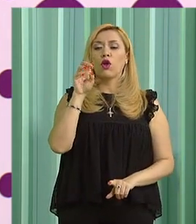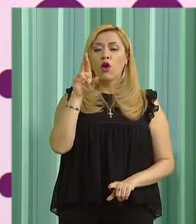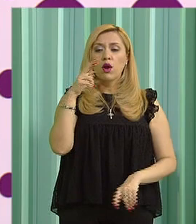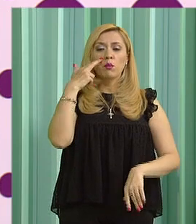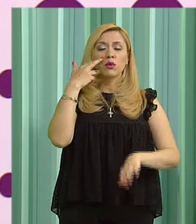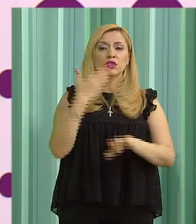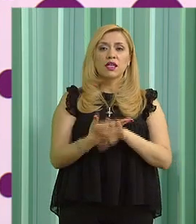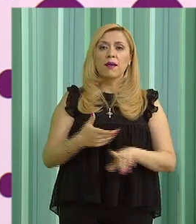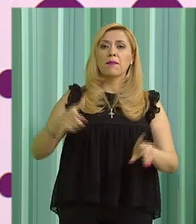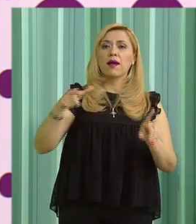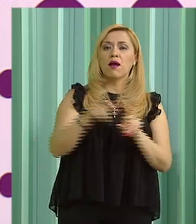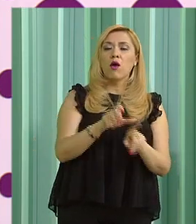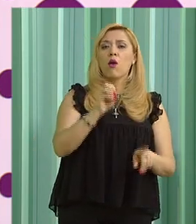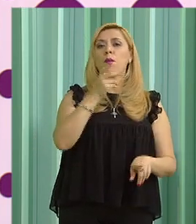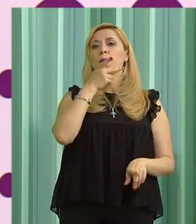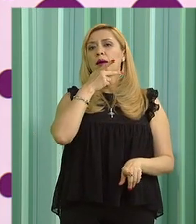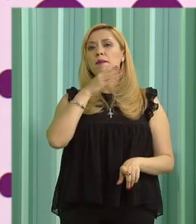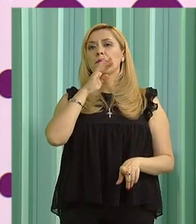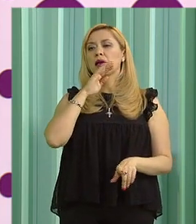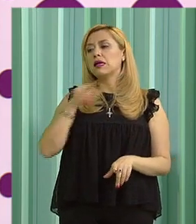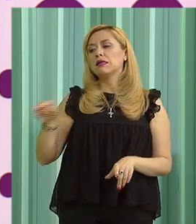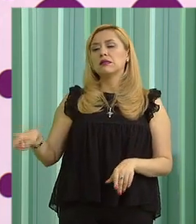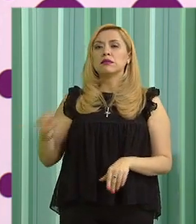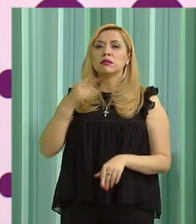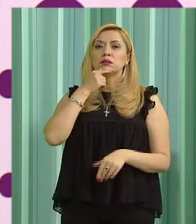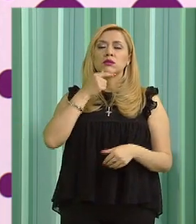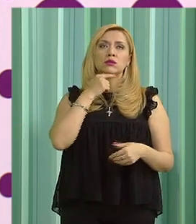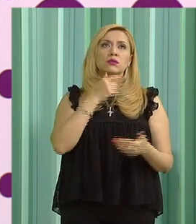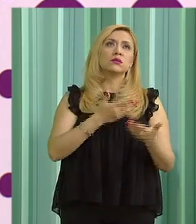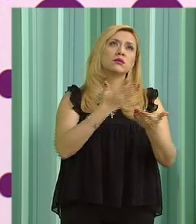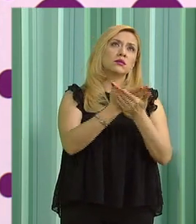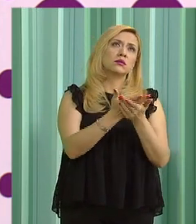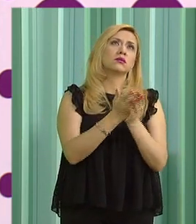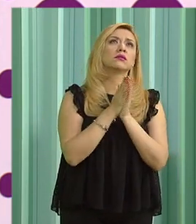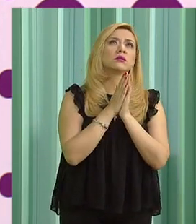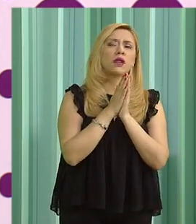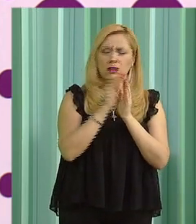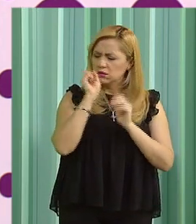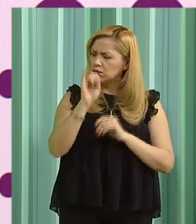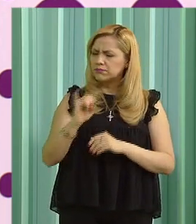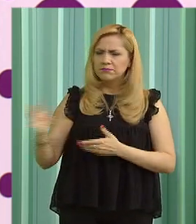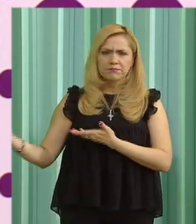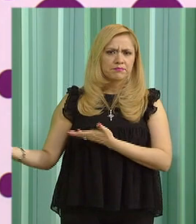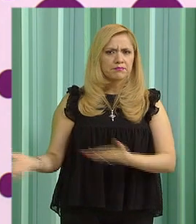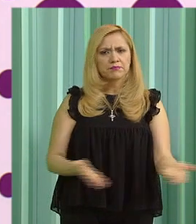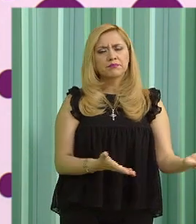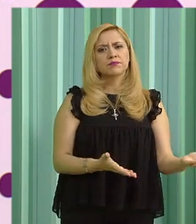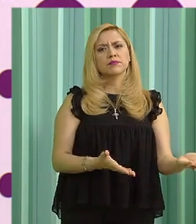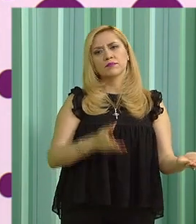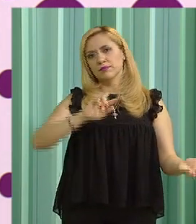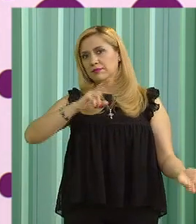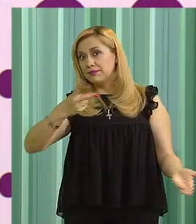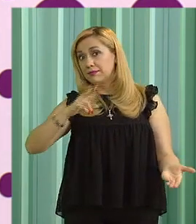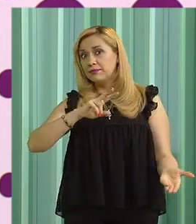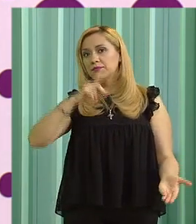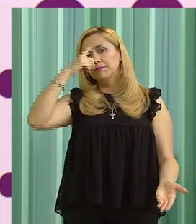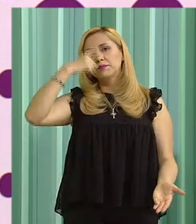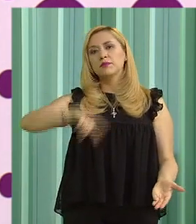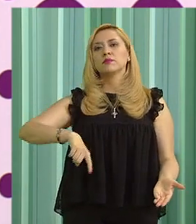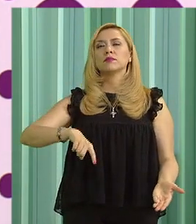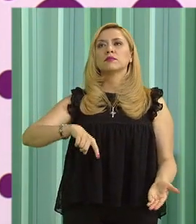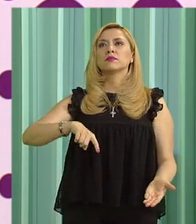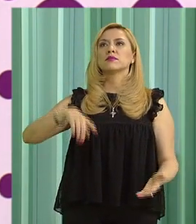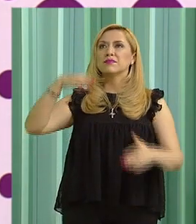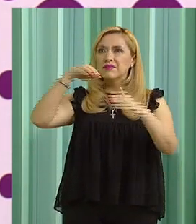que están solicitando su situación de refugiados o ya se les ha reconocido, para que puedan estar no